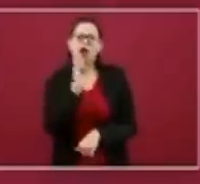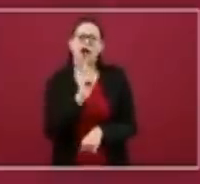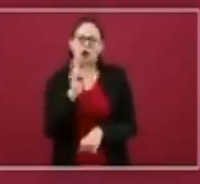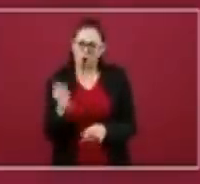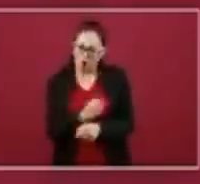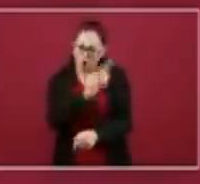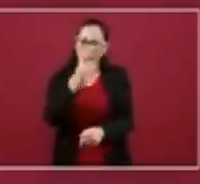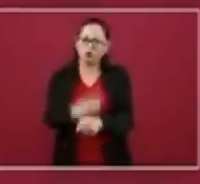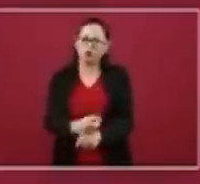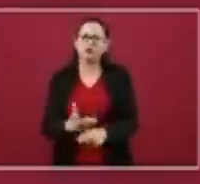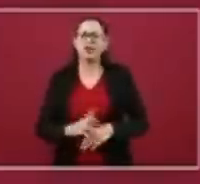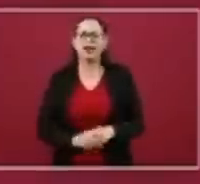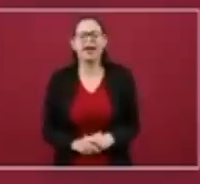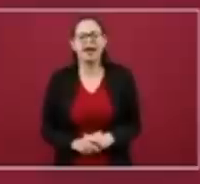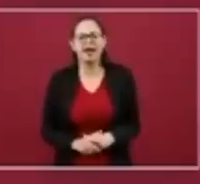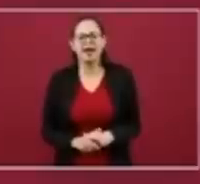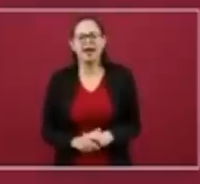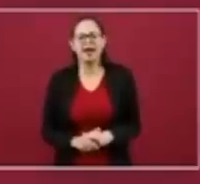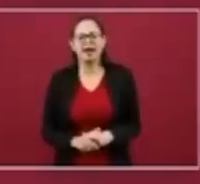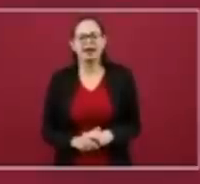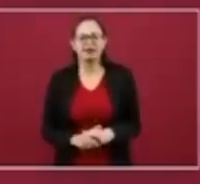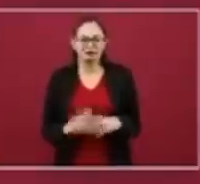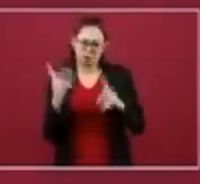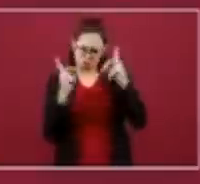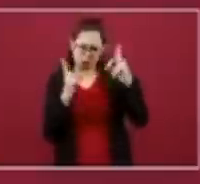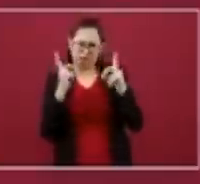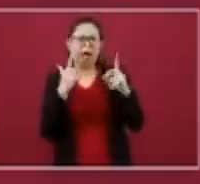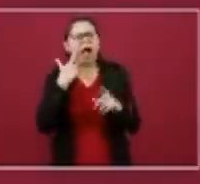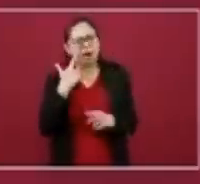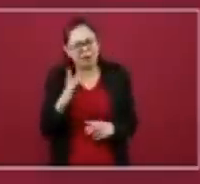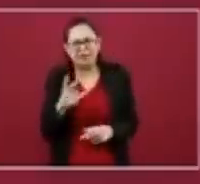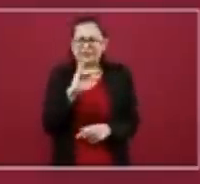Cuando menos el beneficio de la duda.